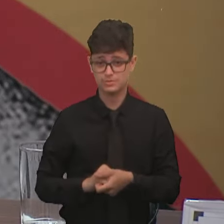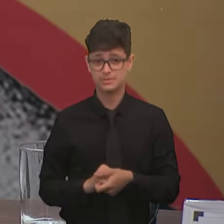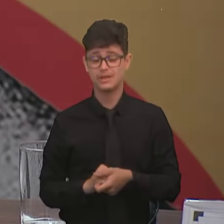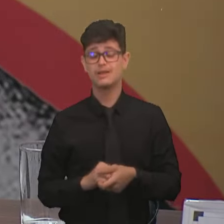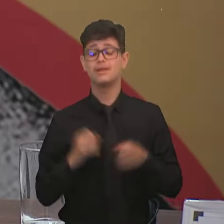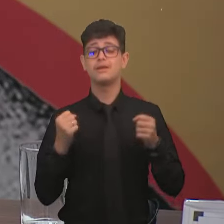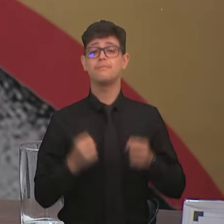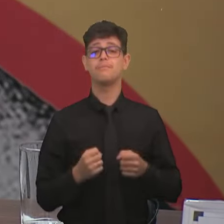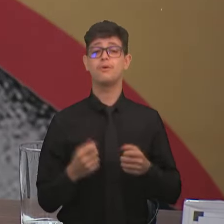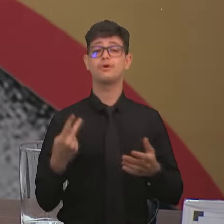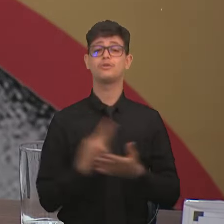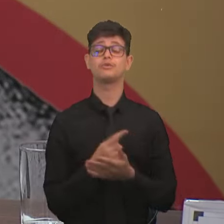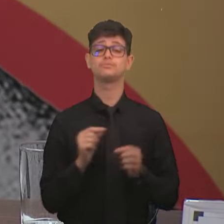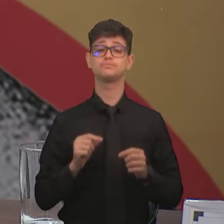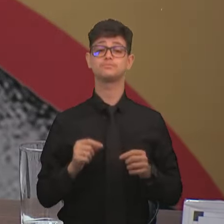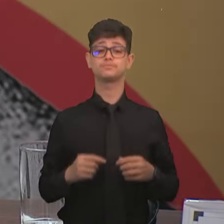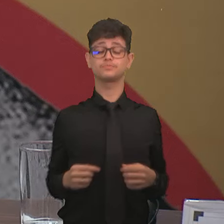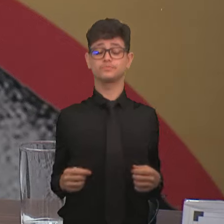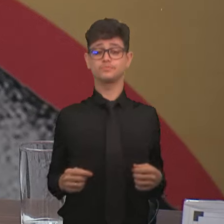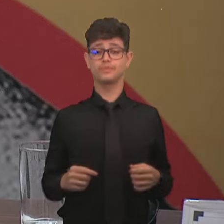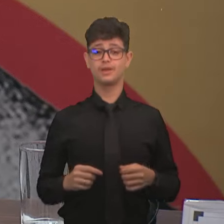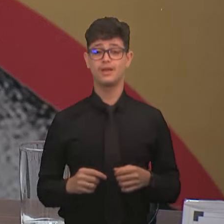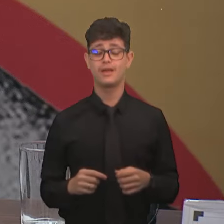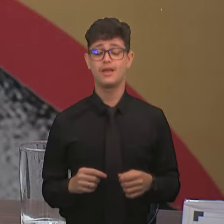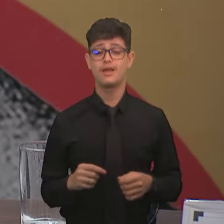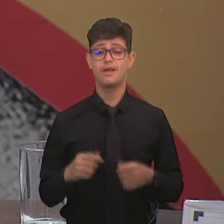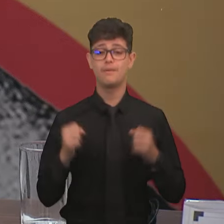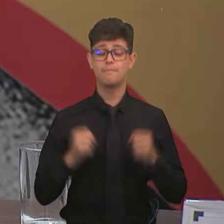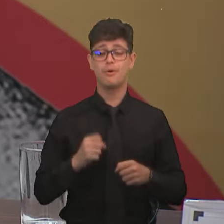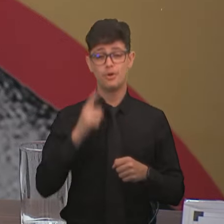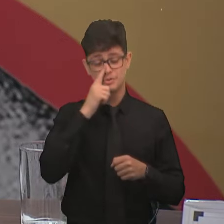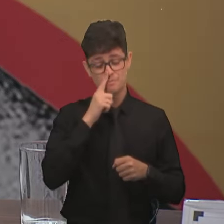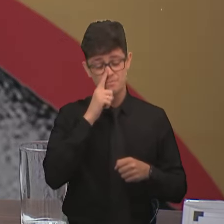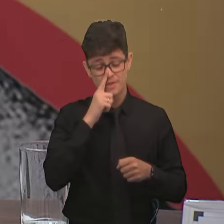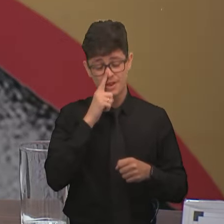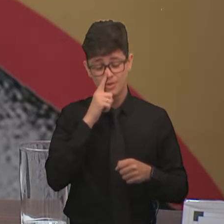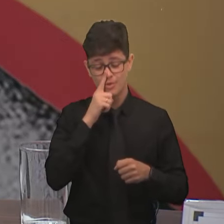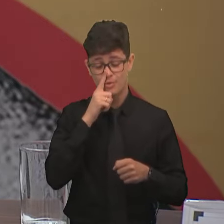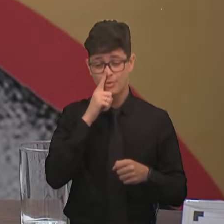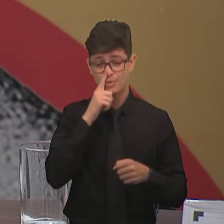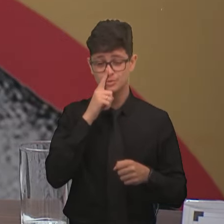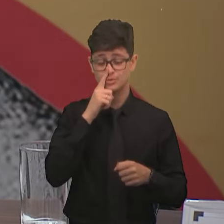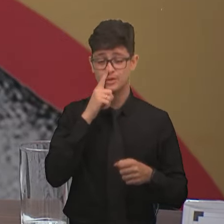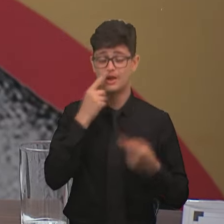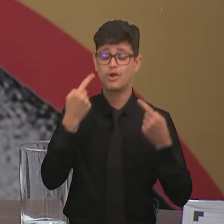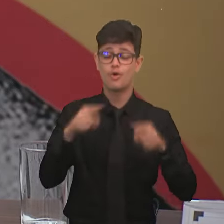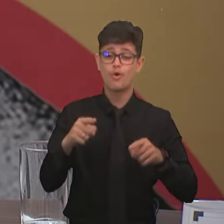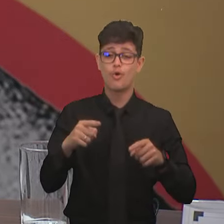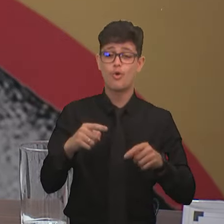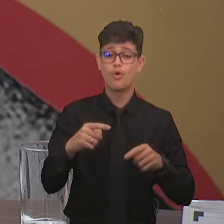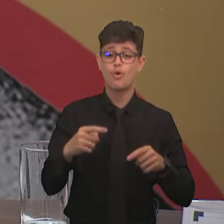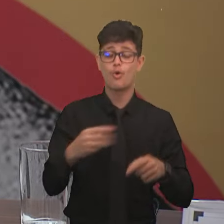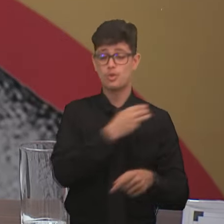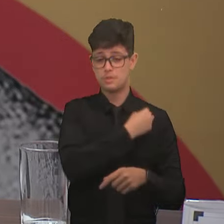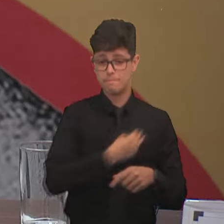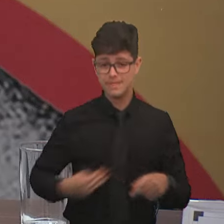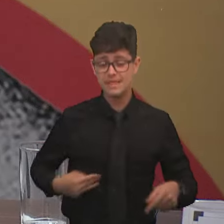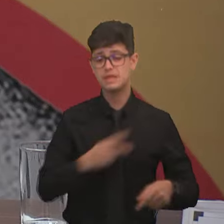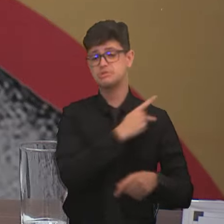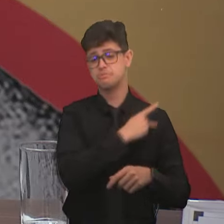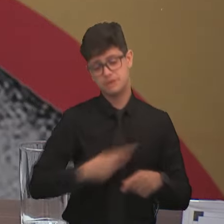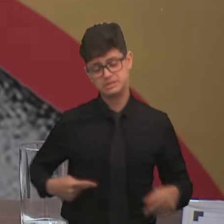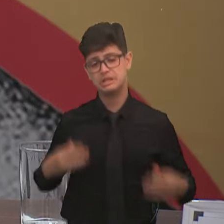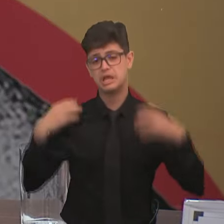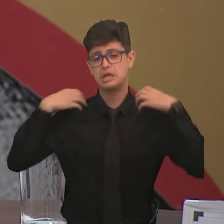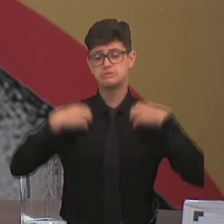destruyendo las libertades individuales, perjudicando los medios de subsistencia, reforzando las desigualdades y perjudicando